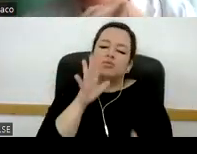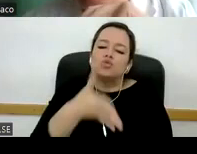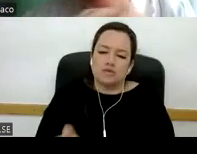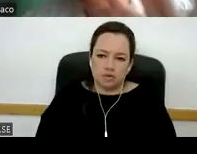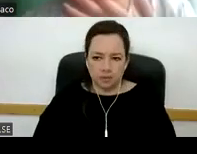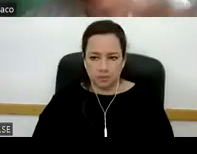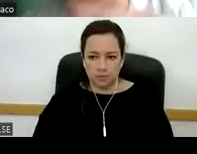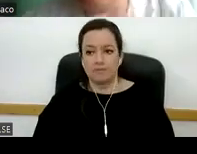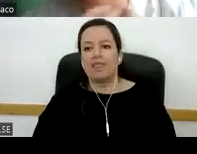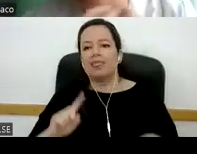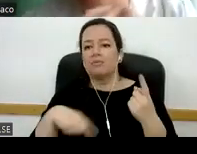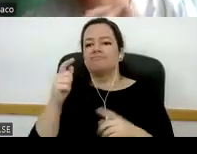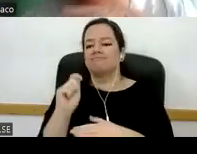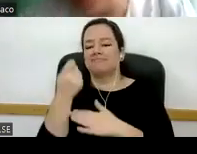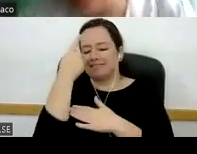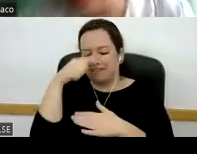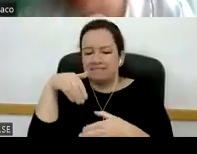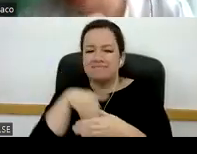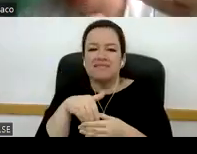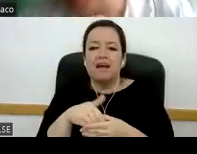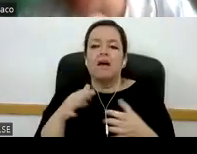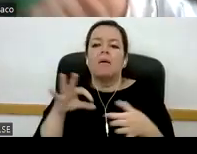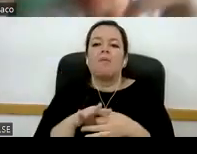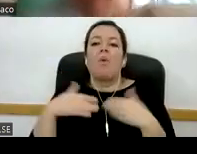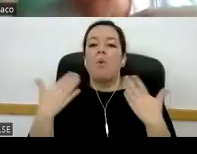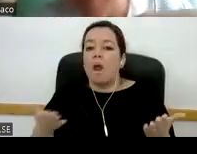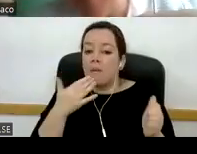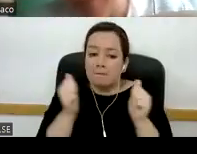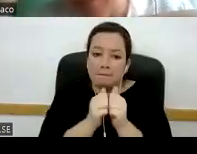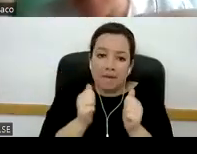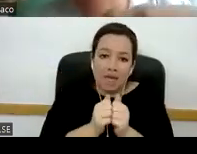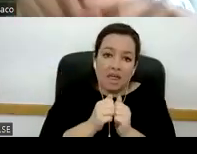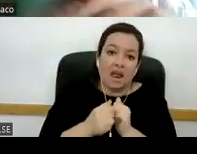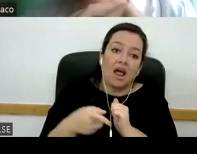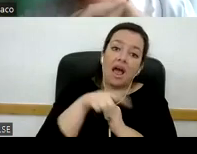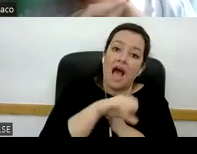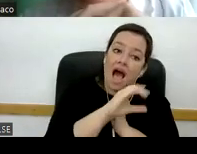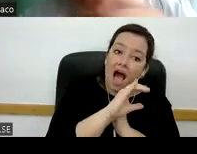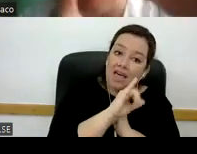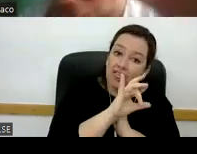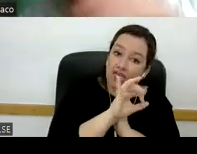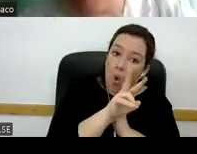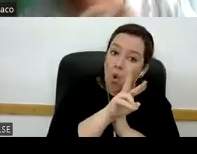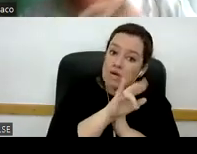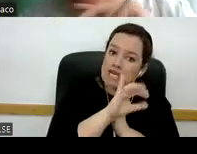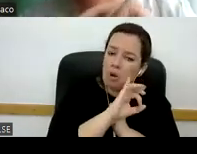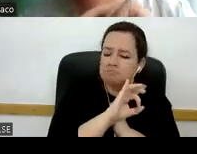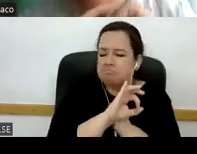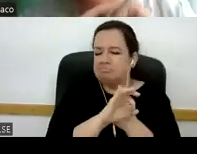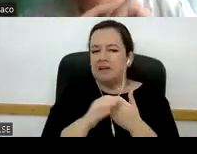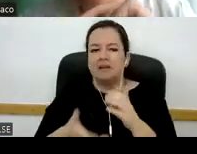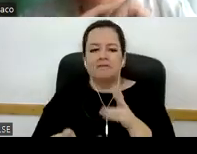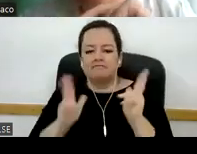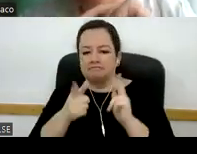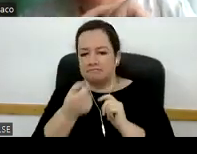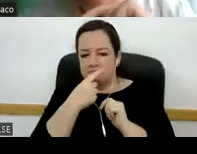composición. Y ahí salimos de dudas. Y si es una piedra, una litiasis renal de ácido úrico, no hay ningún problema para tomar el